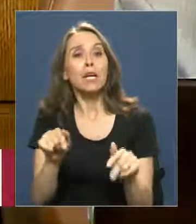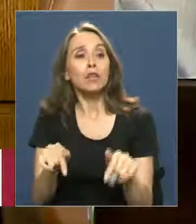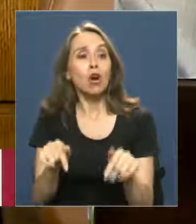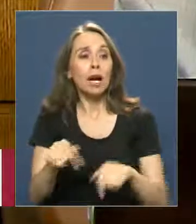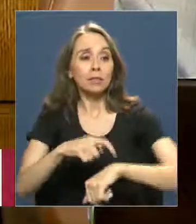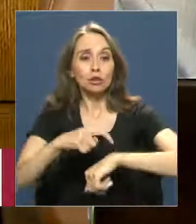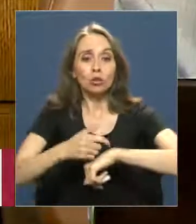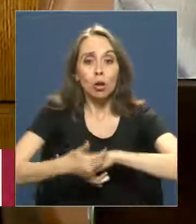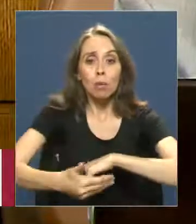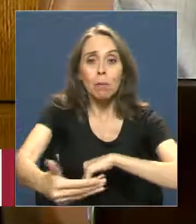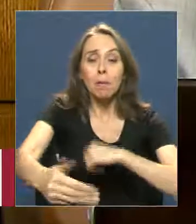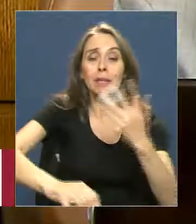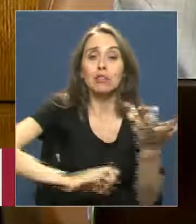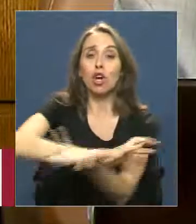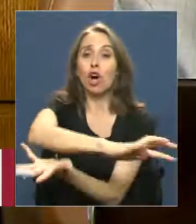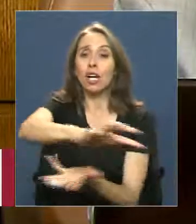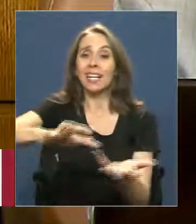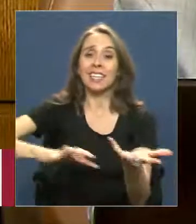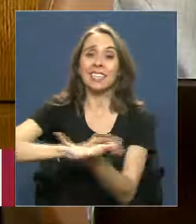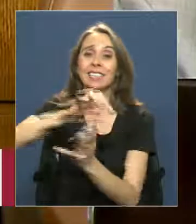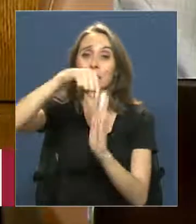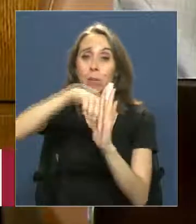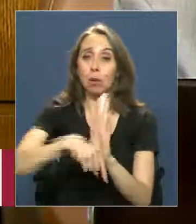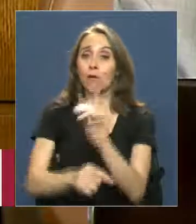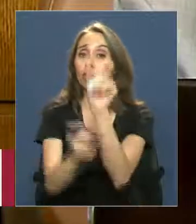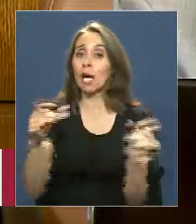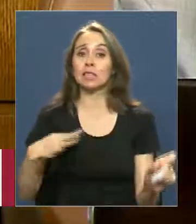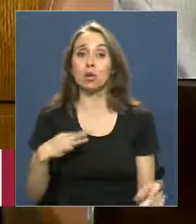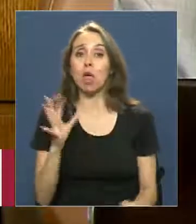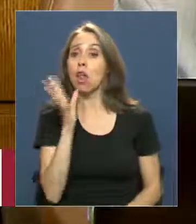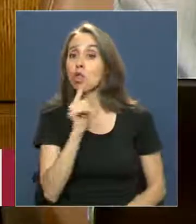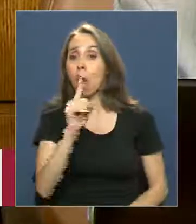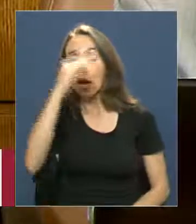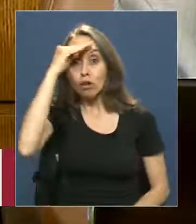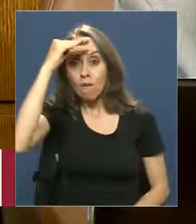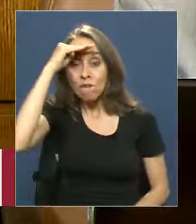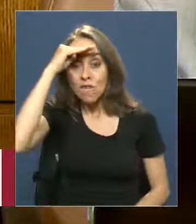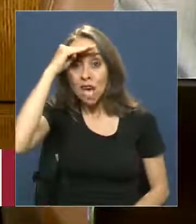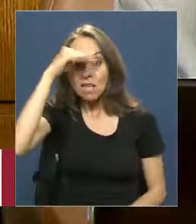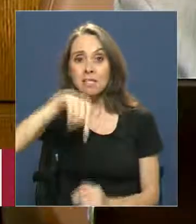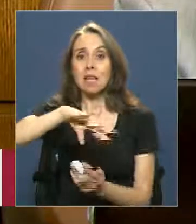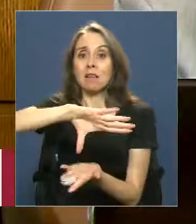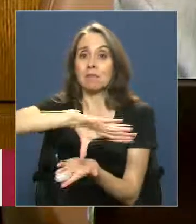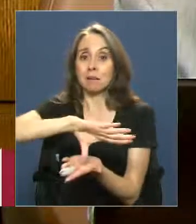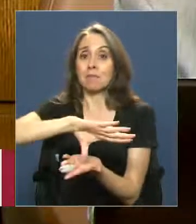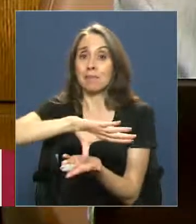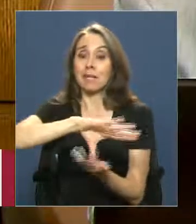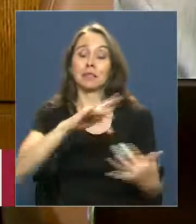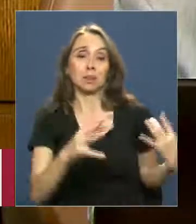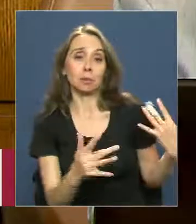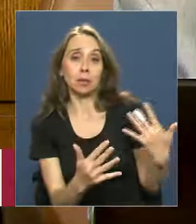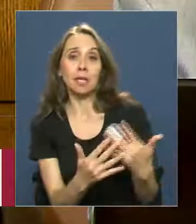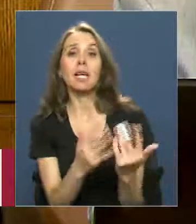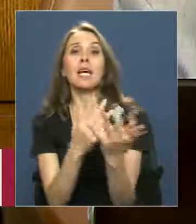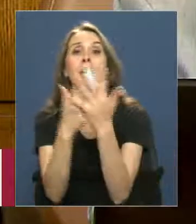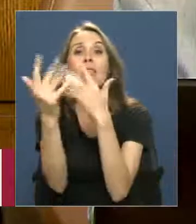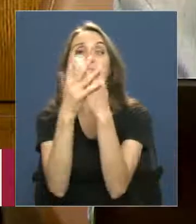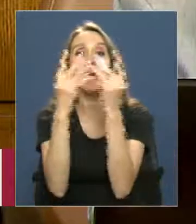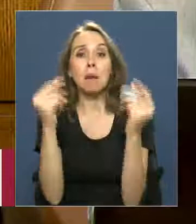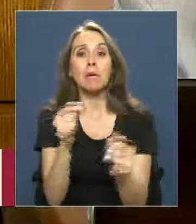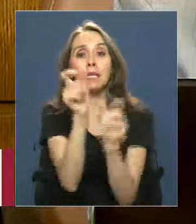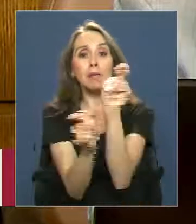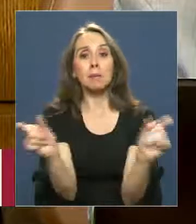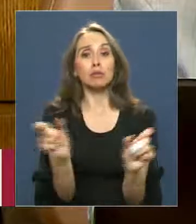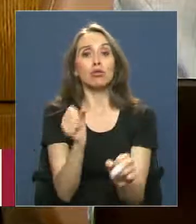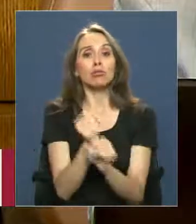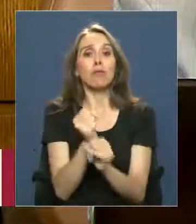en este tiempo y ante la crisis profunda de confianza por la que está atravesando nuestro país, la transparencia, la probidad y